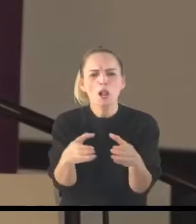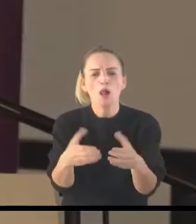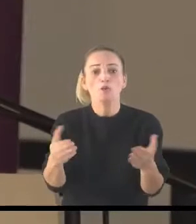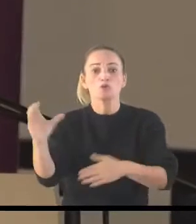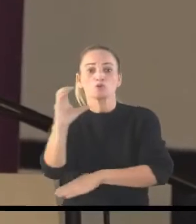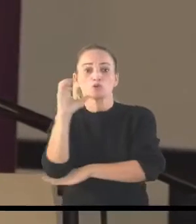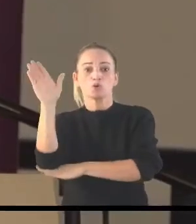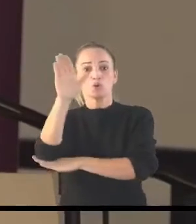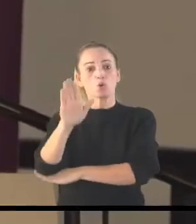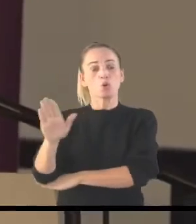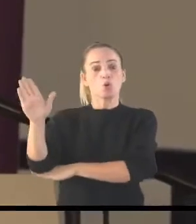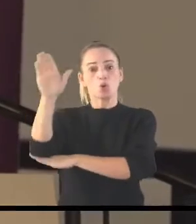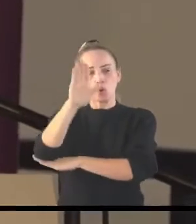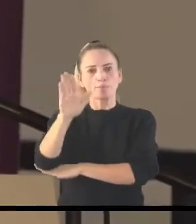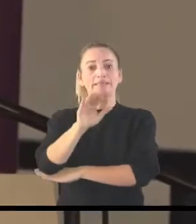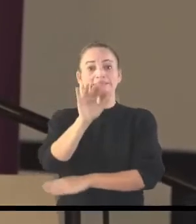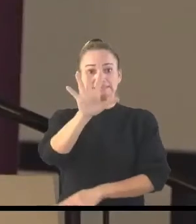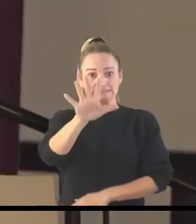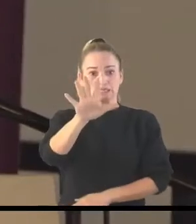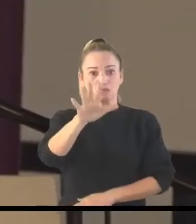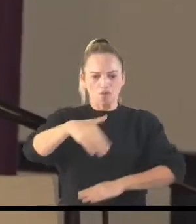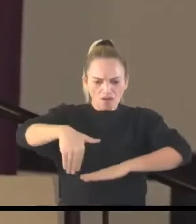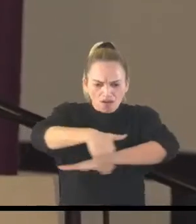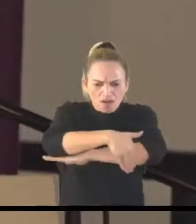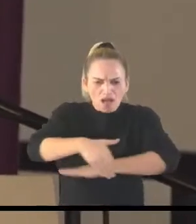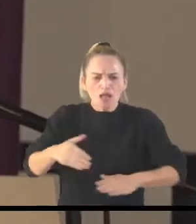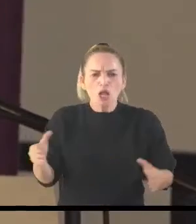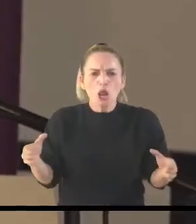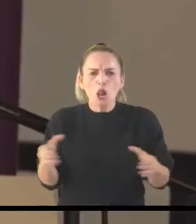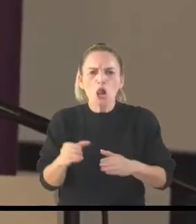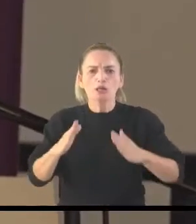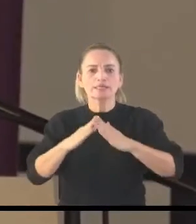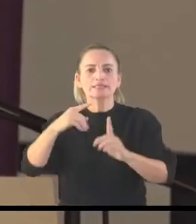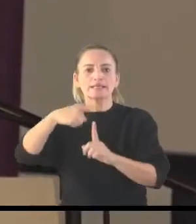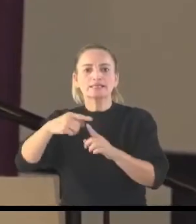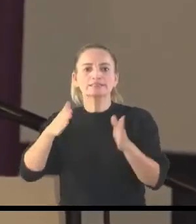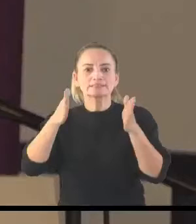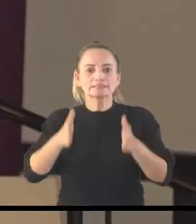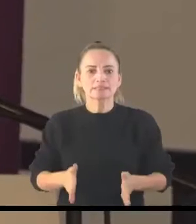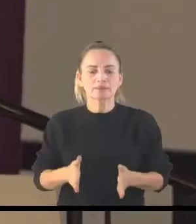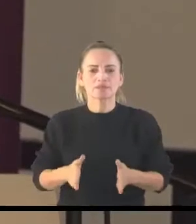de Colombia, que muchos son 5 calles, una iglesia y un cementerio.